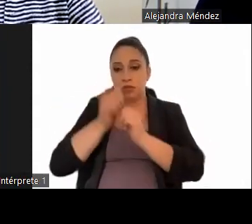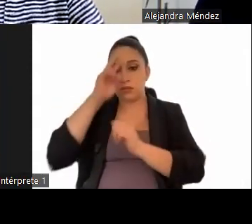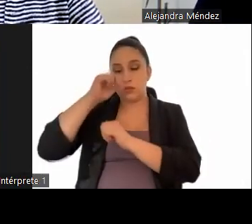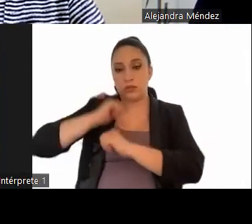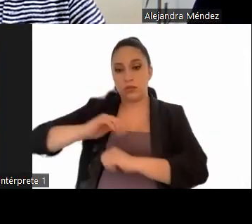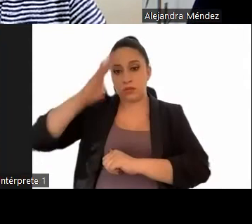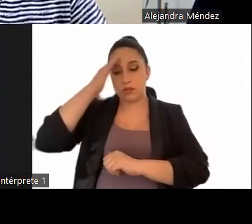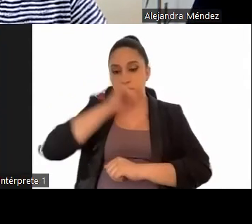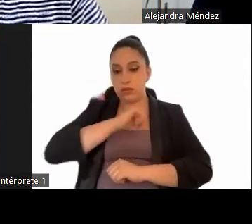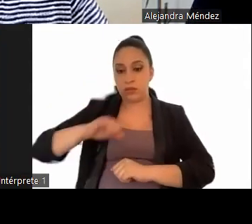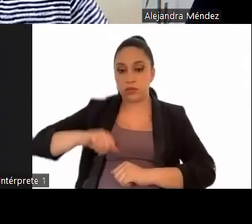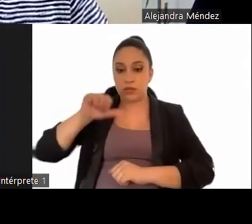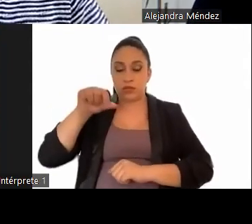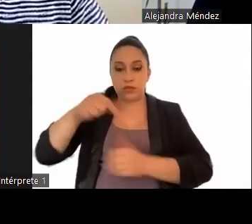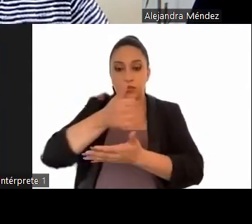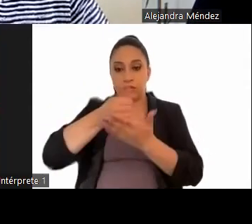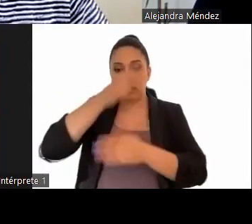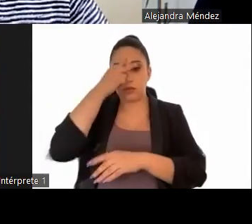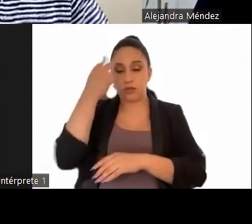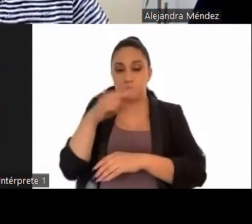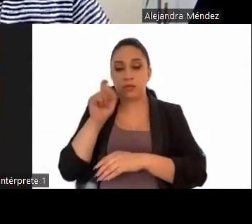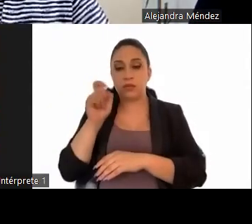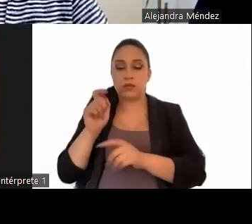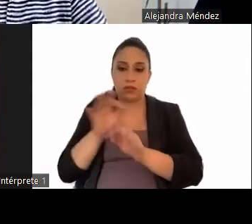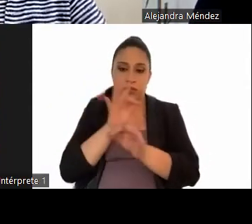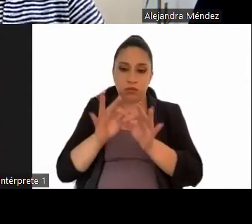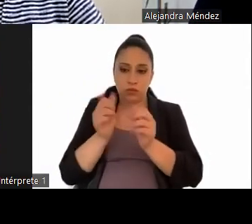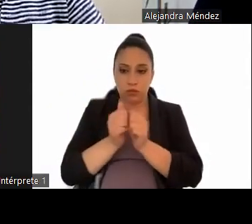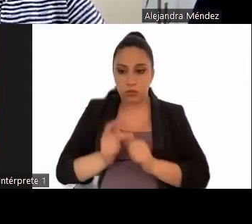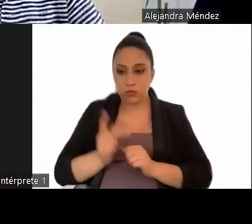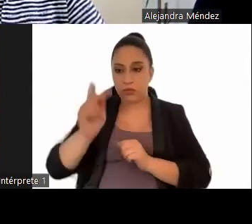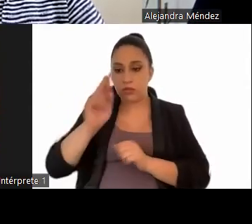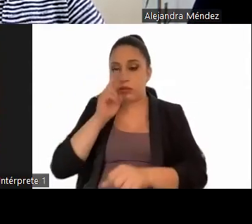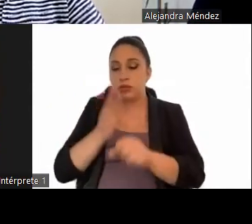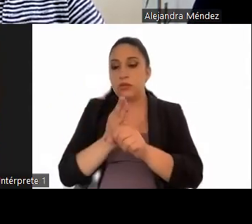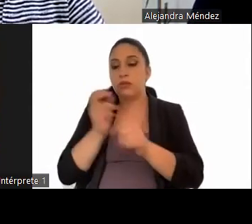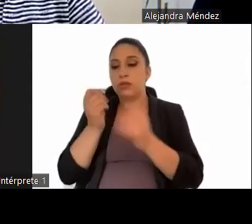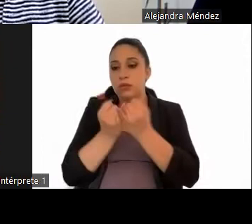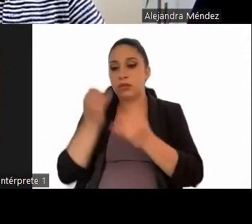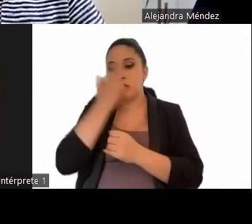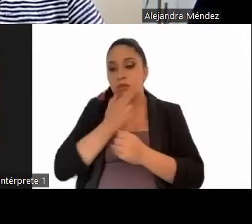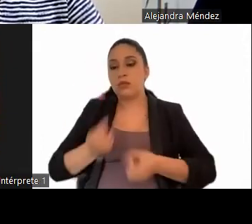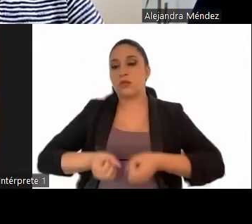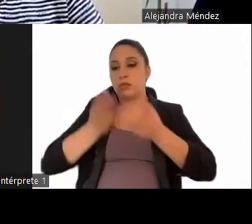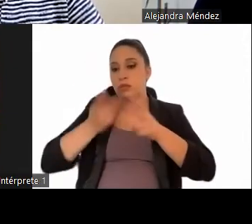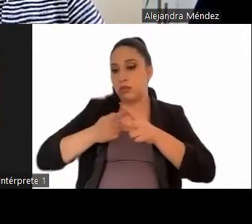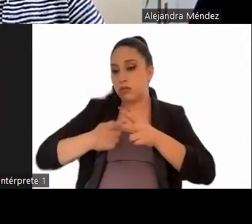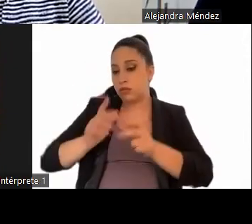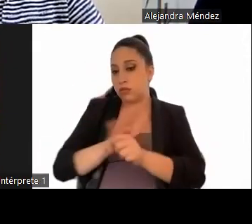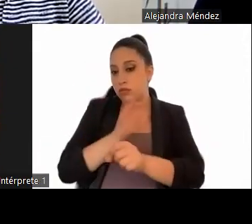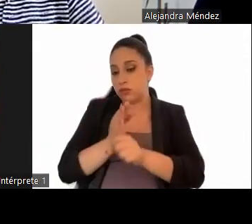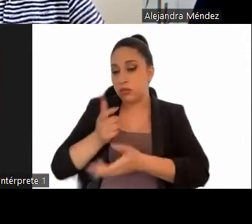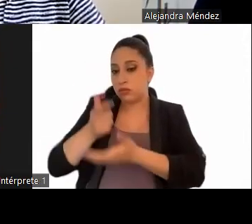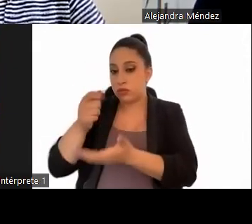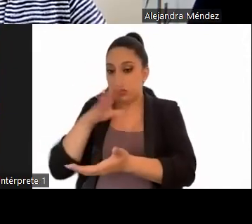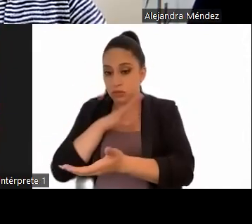de México para que dentro del ámbito de sus atribuciones y atendiendo a su capacidad presupuestal lleven a